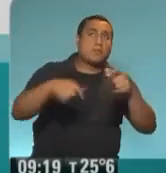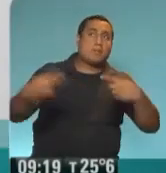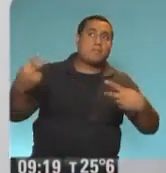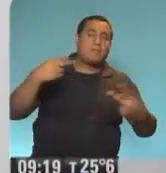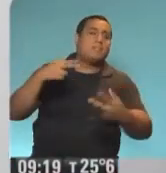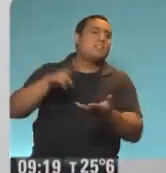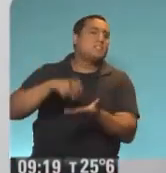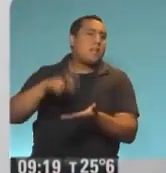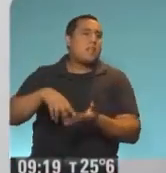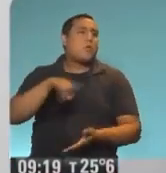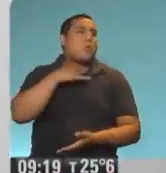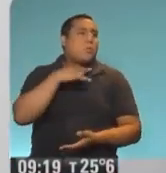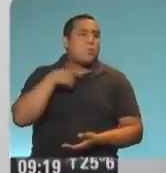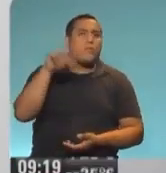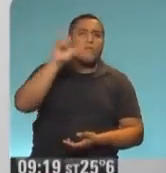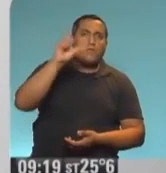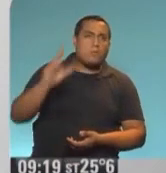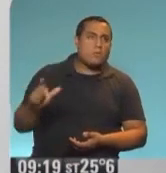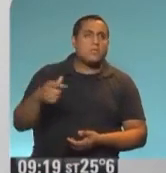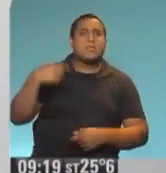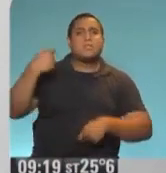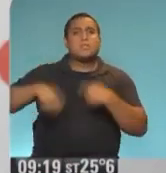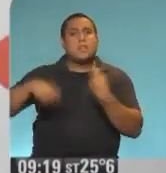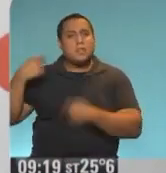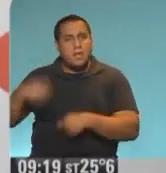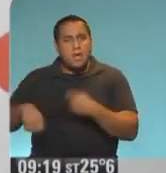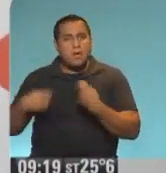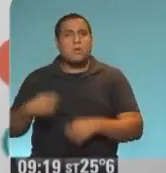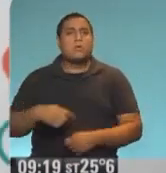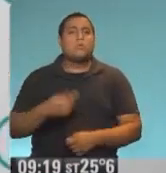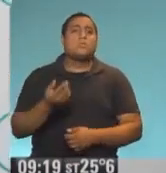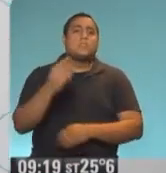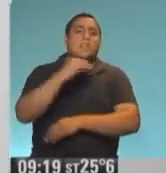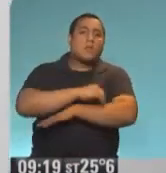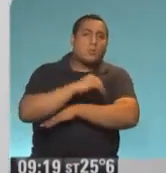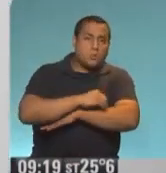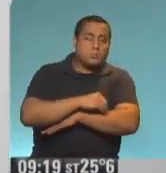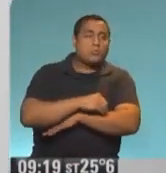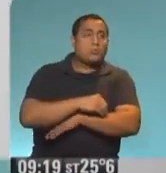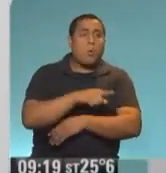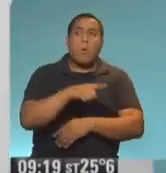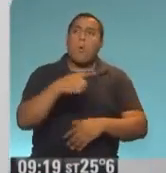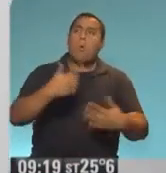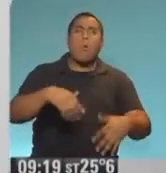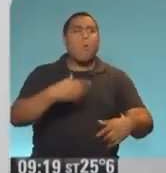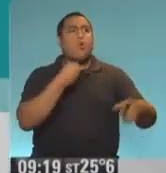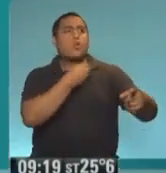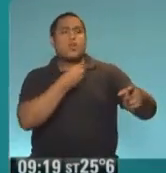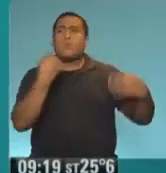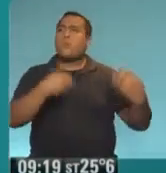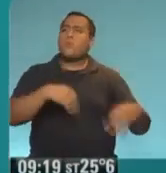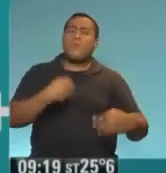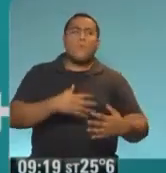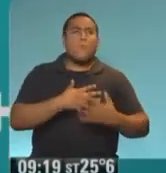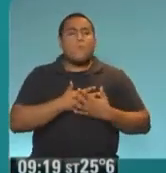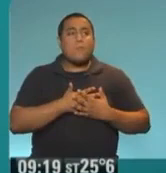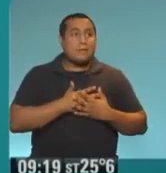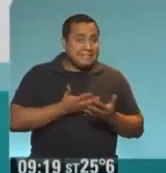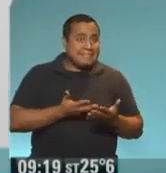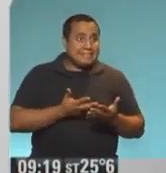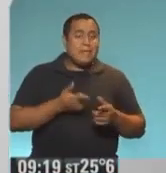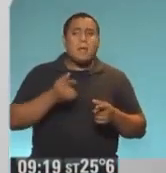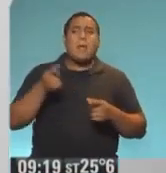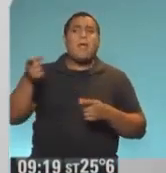en Salta, en Jujuy, en Formosa, en Santiago del Estero, en Santa Cruz, que lo admiran, que lo ven y que realmente quieren